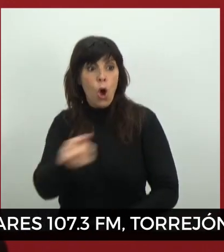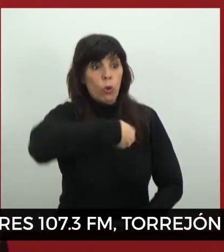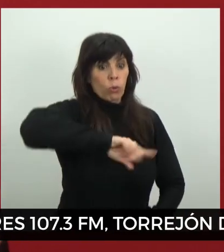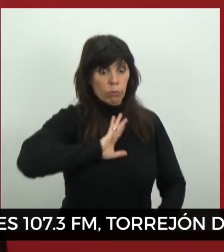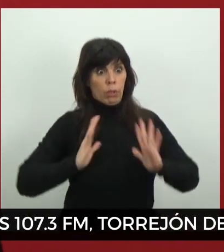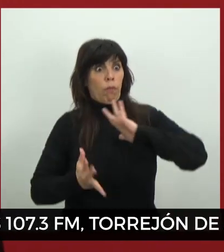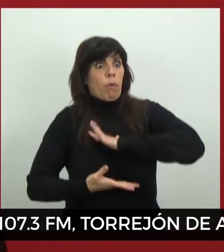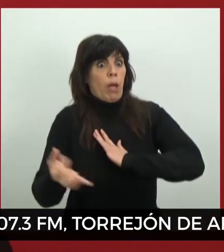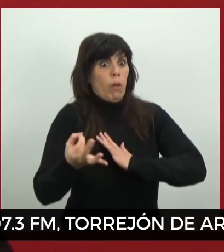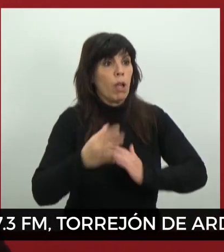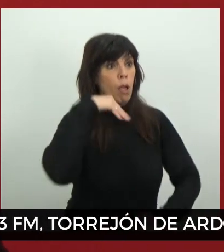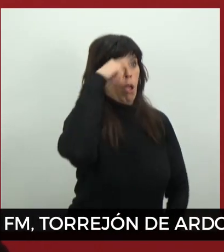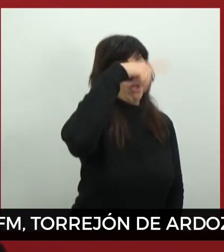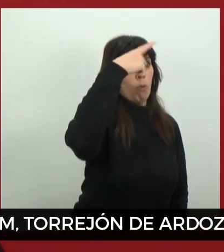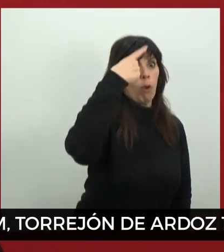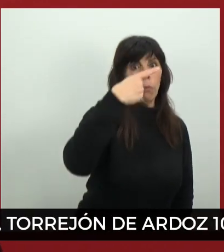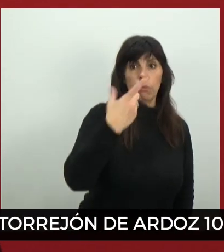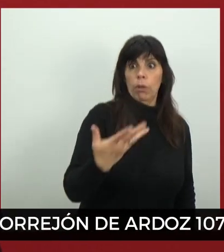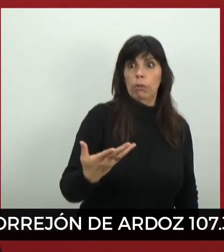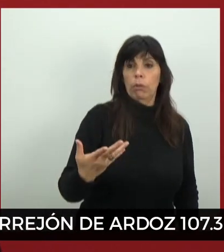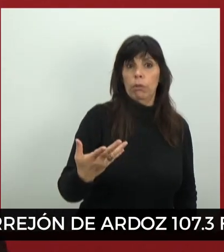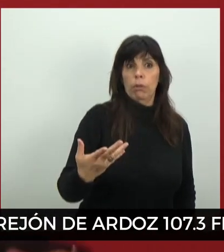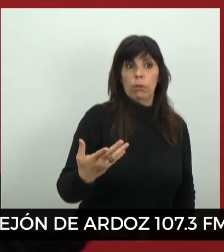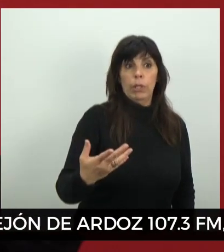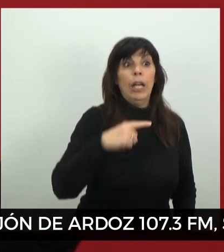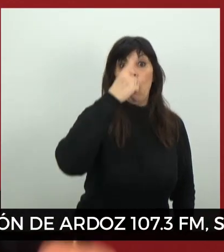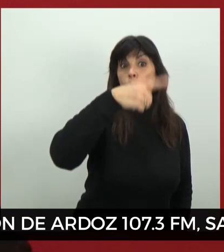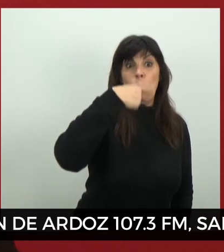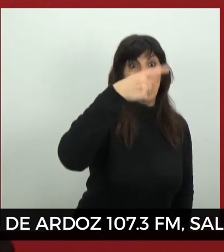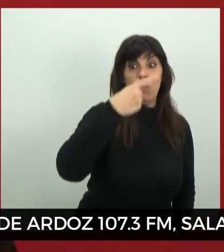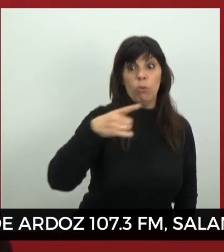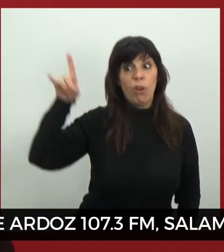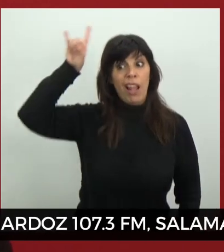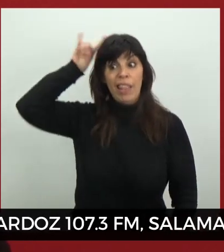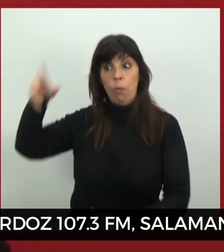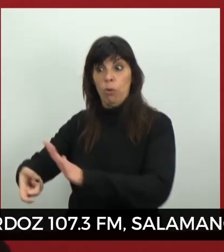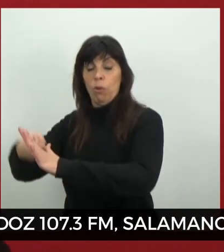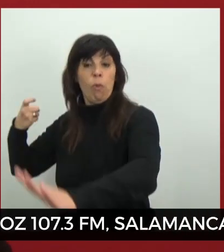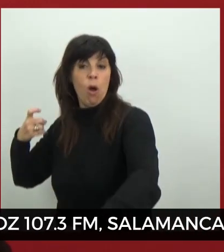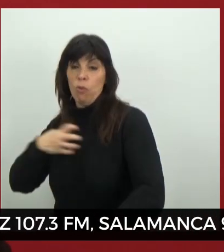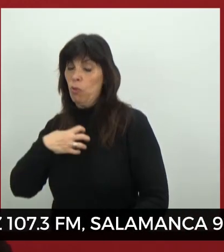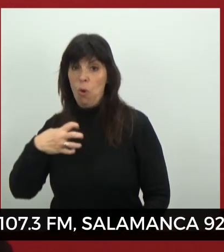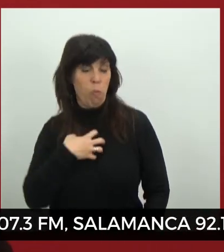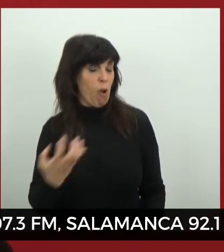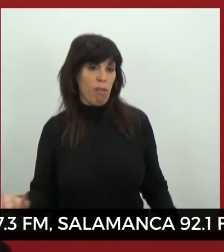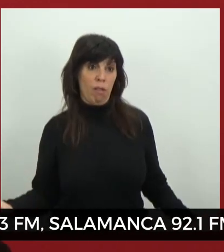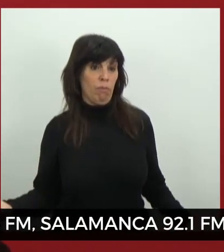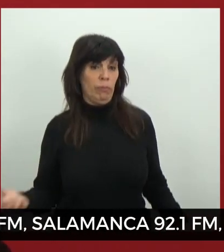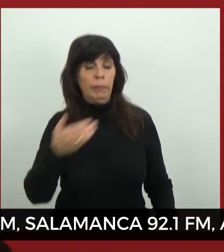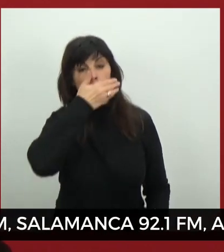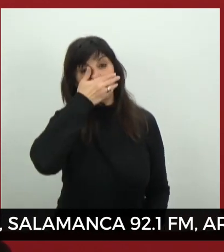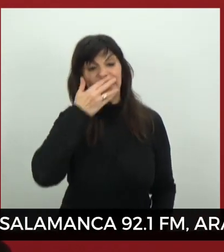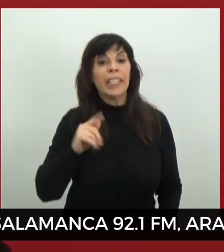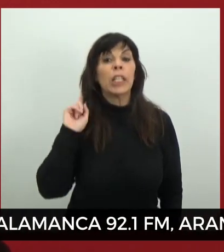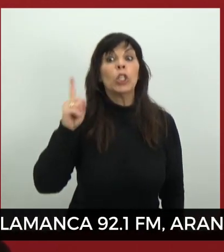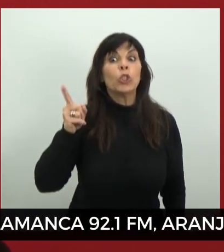eso no hace libre a nadie. Una cultura es buena, pero un demonio no se echa fuera con cultura,